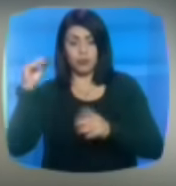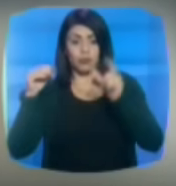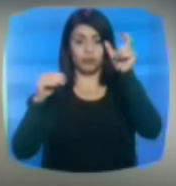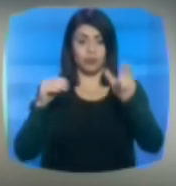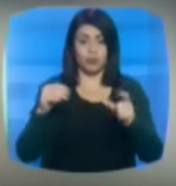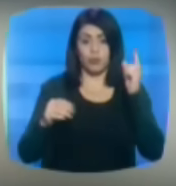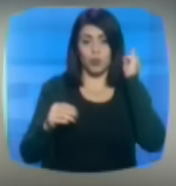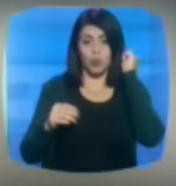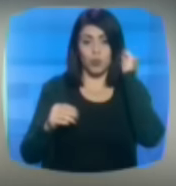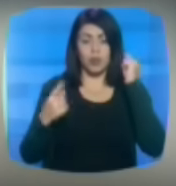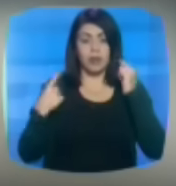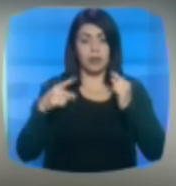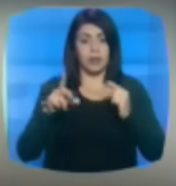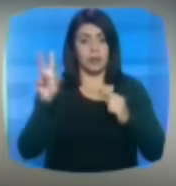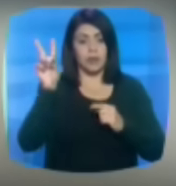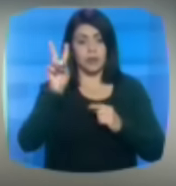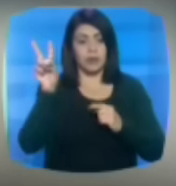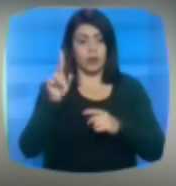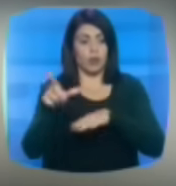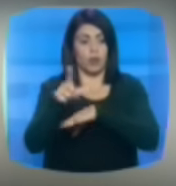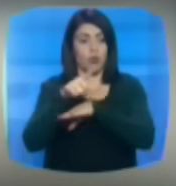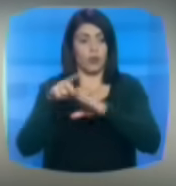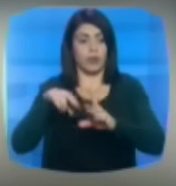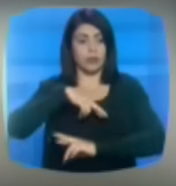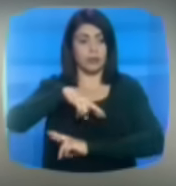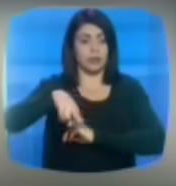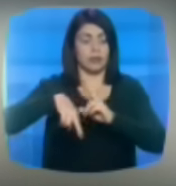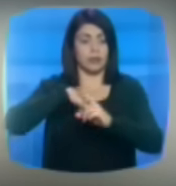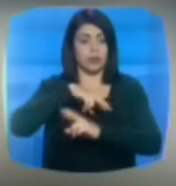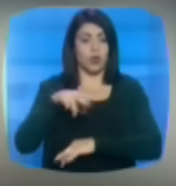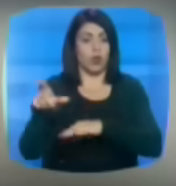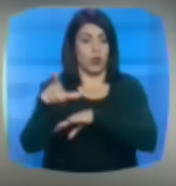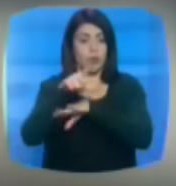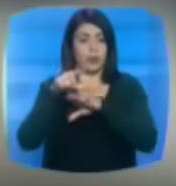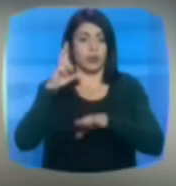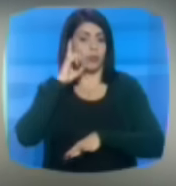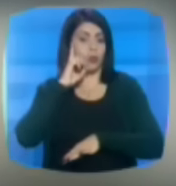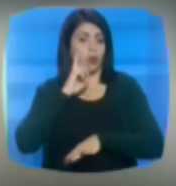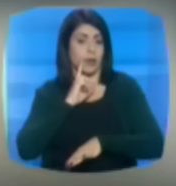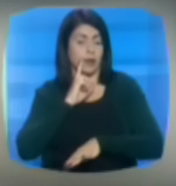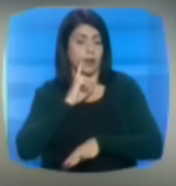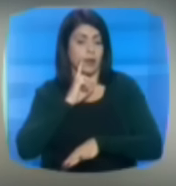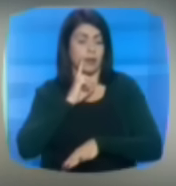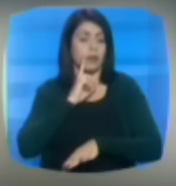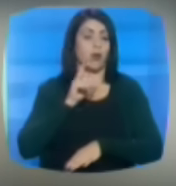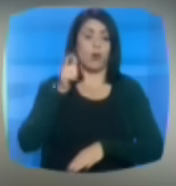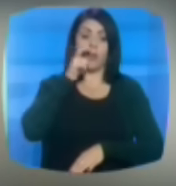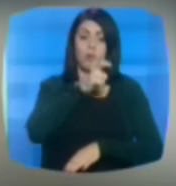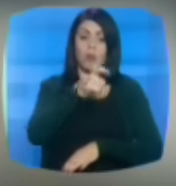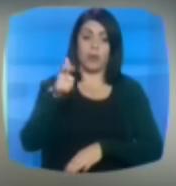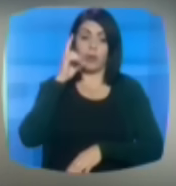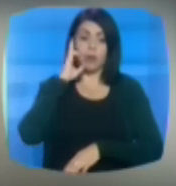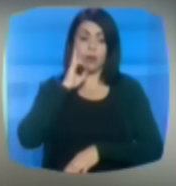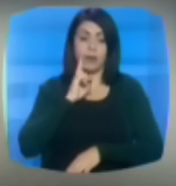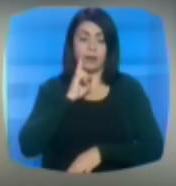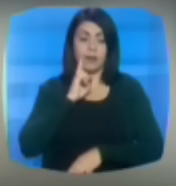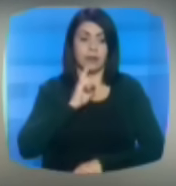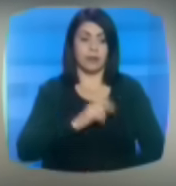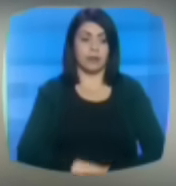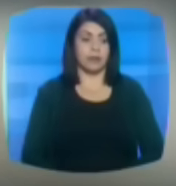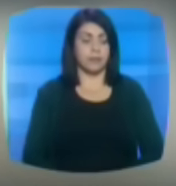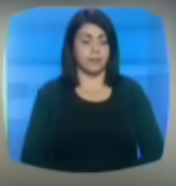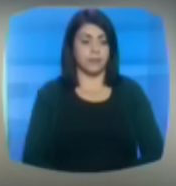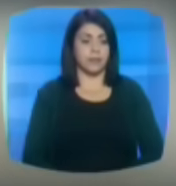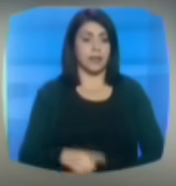Kamala, tendrá en Venezuela un gobierno revolucionario, un gobierno bolivariano, un pueblo bolivariano,